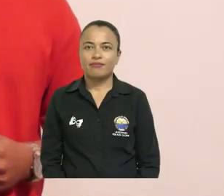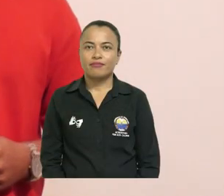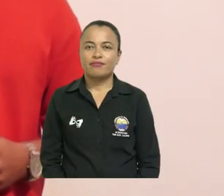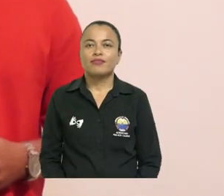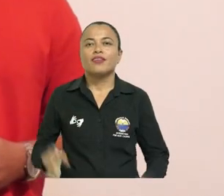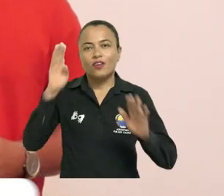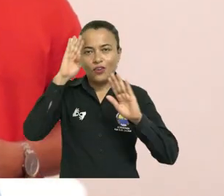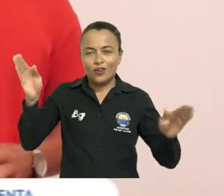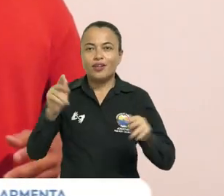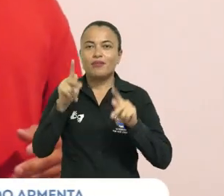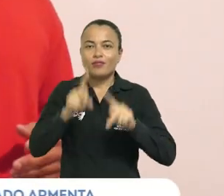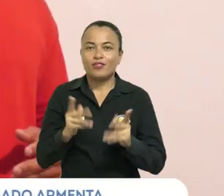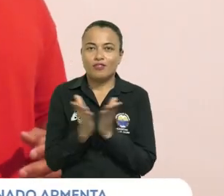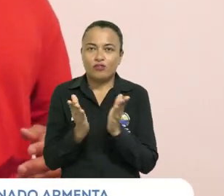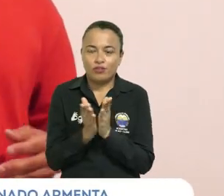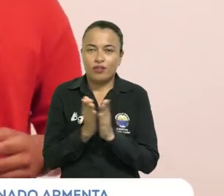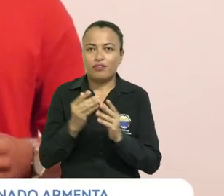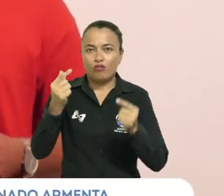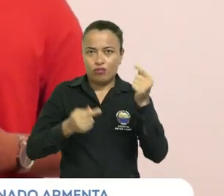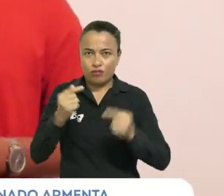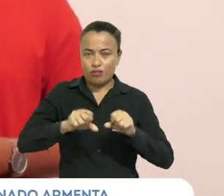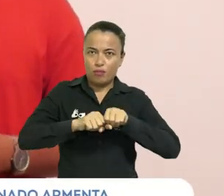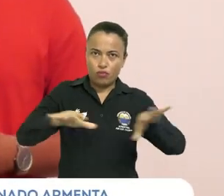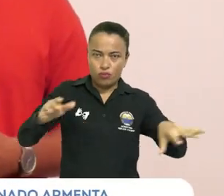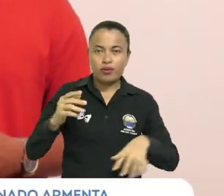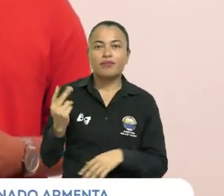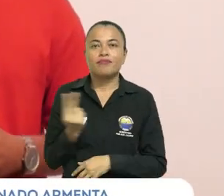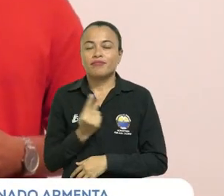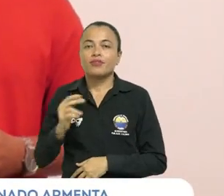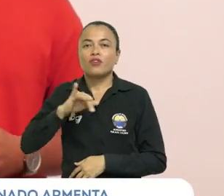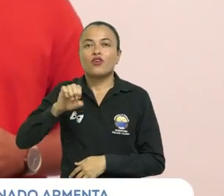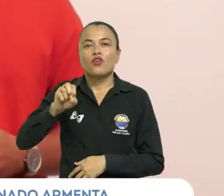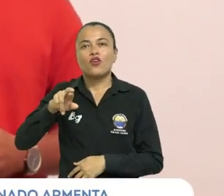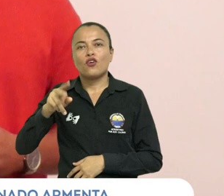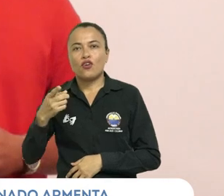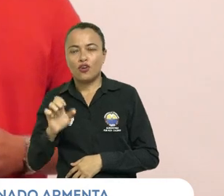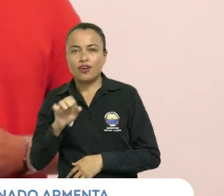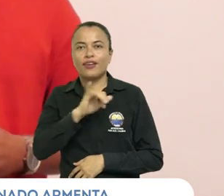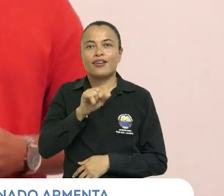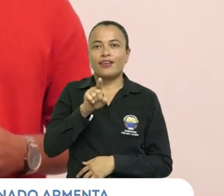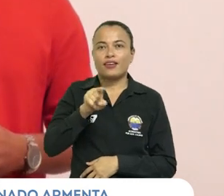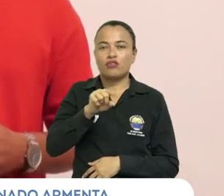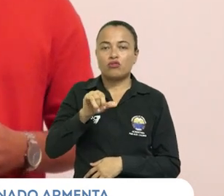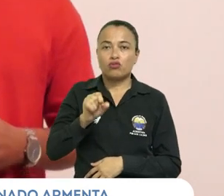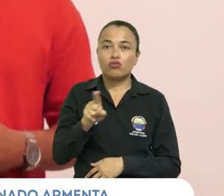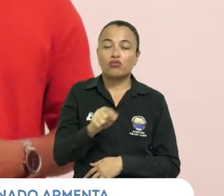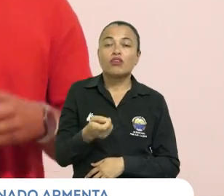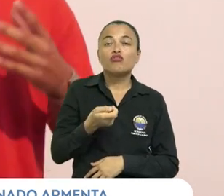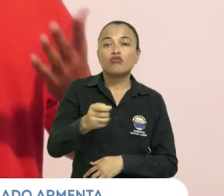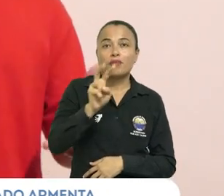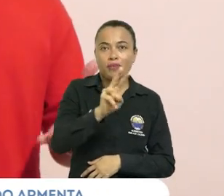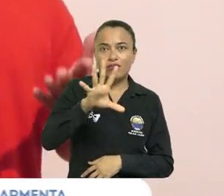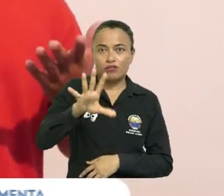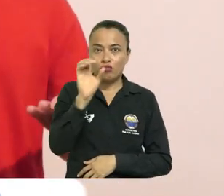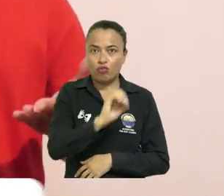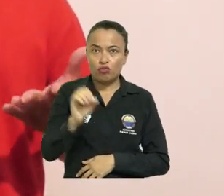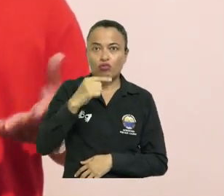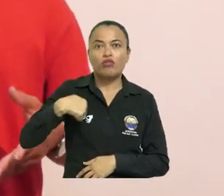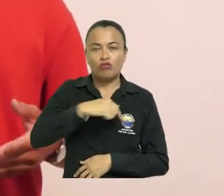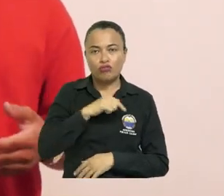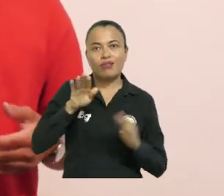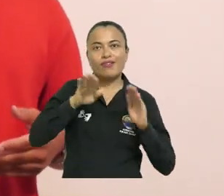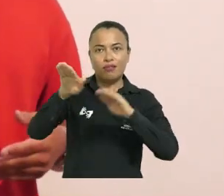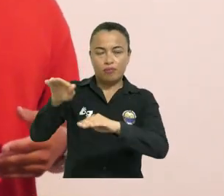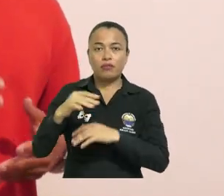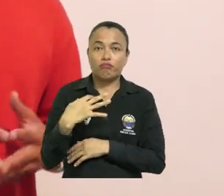Hola, estudiante de Contaduría Pública. Nosotros somos Jorge Peinado y Jesús Choperena. Y este 25 de octubre queremos ser tus representantes. Nuestras propuestas van enfocadas